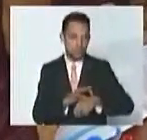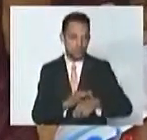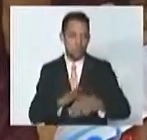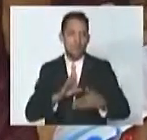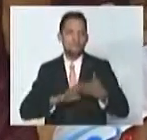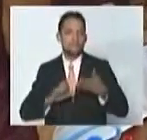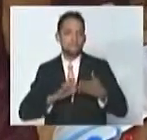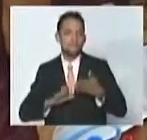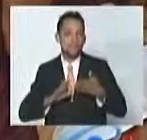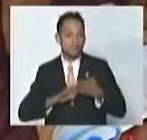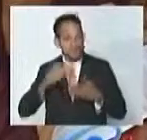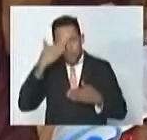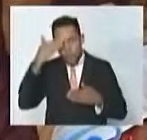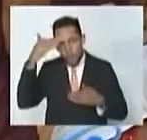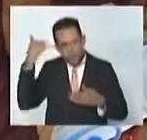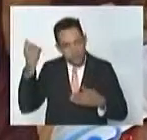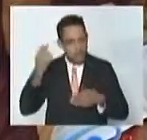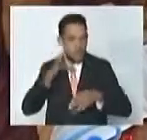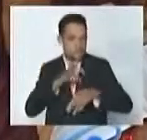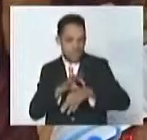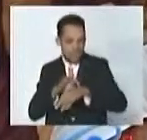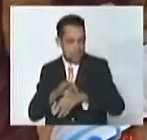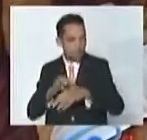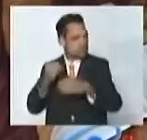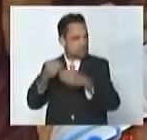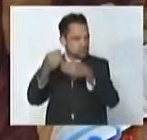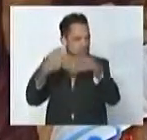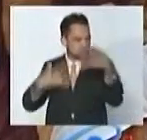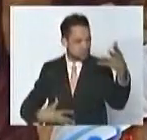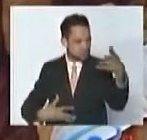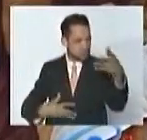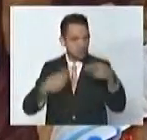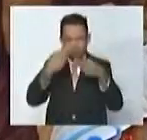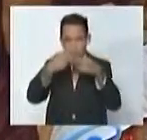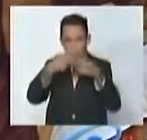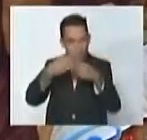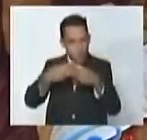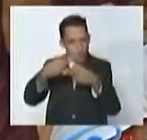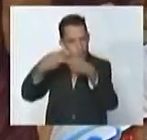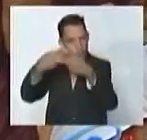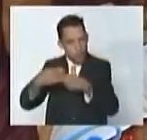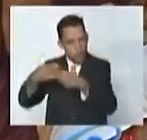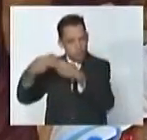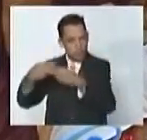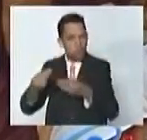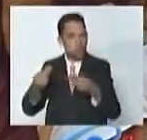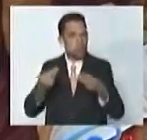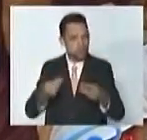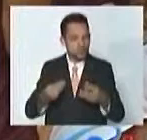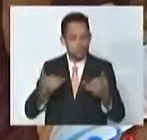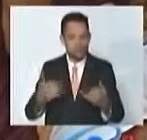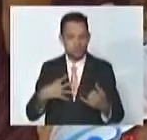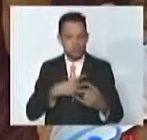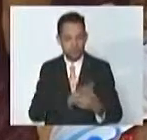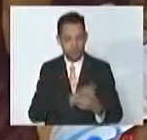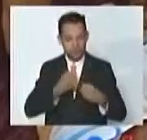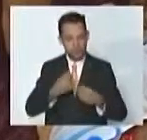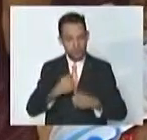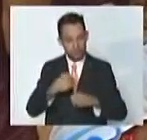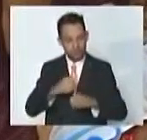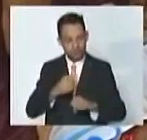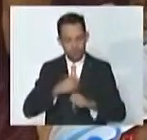se me pueden olvidar en este momento. Pero para uno poder desarrollar un proceso